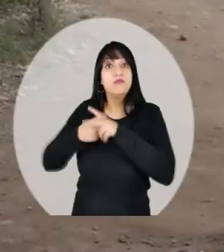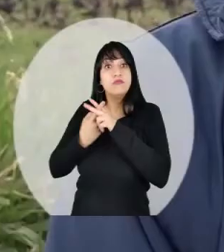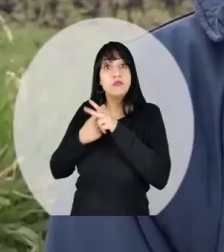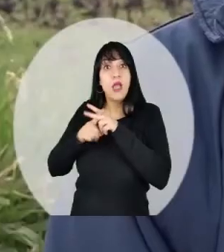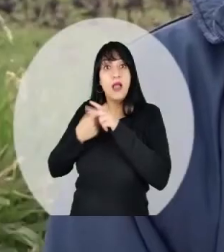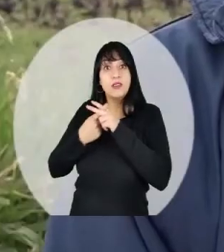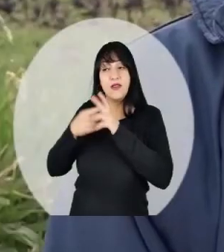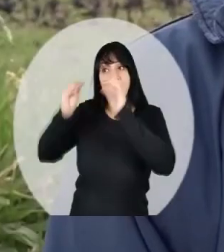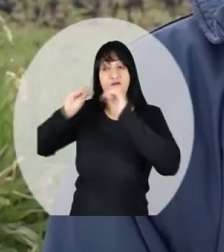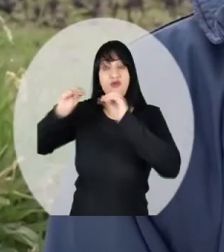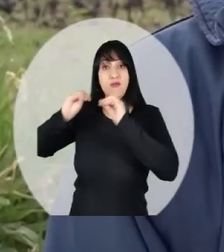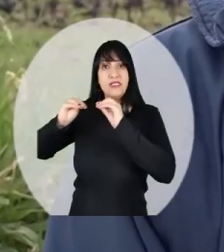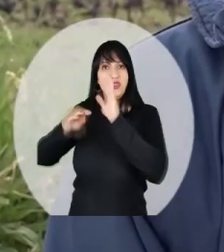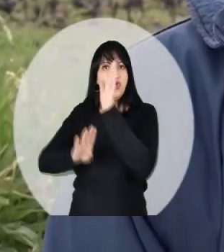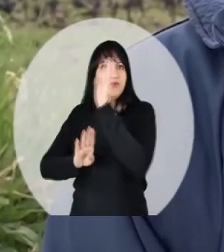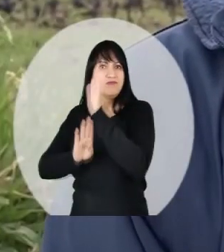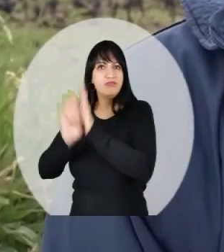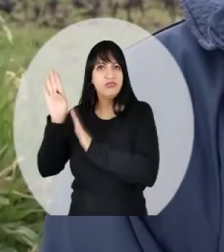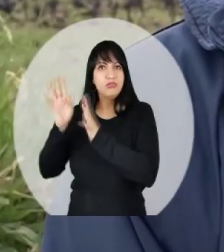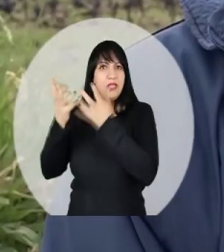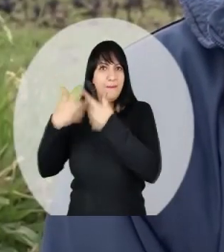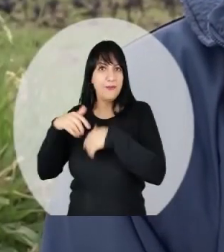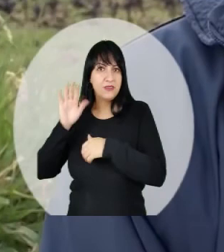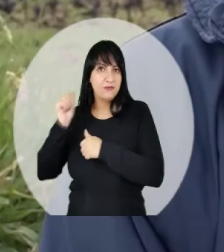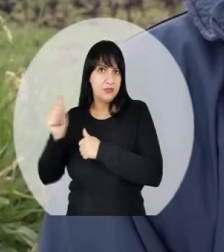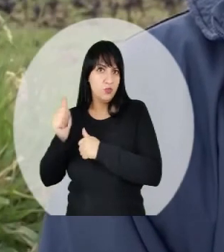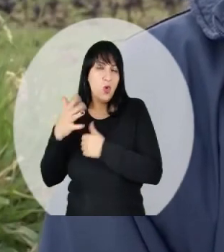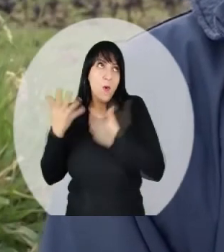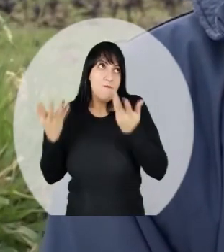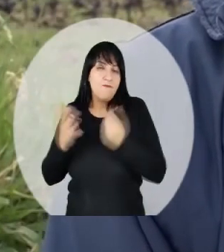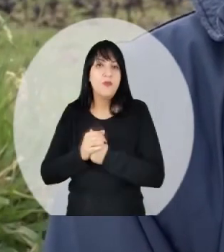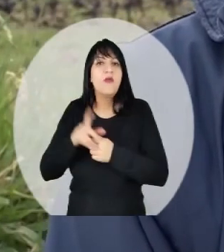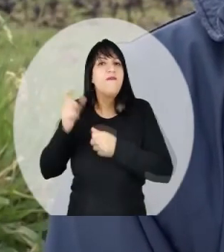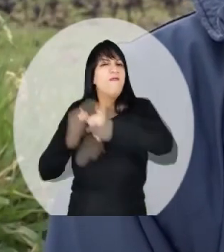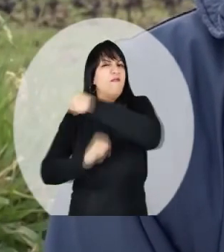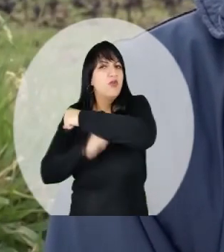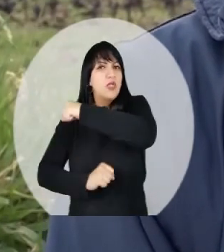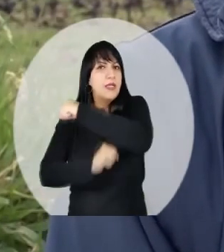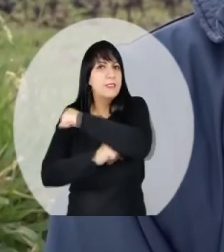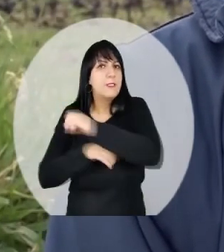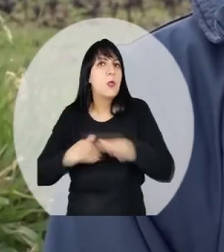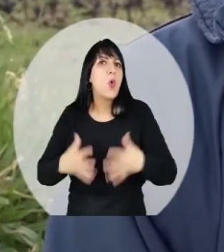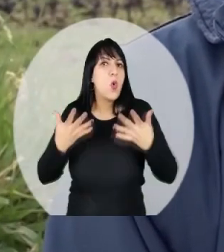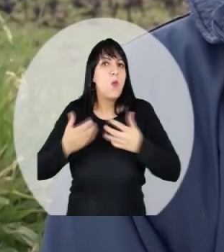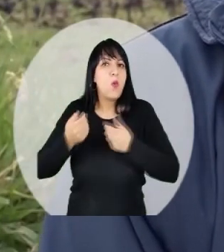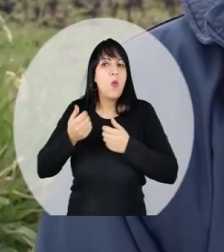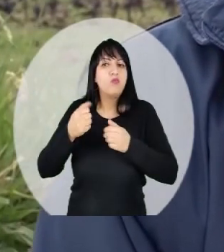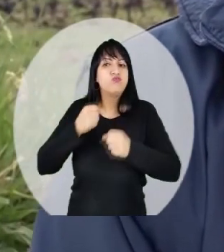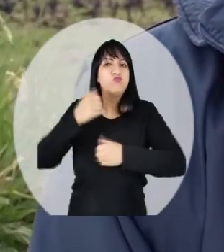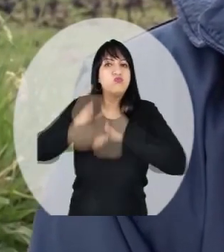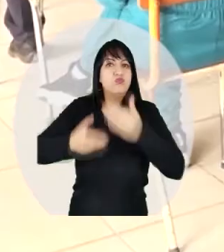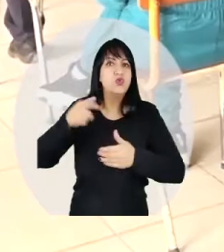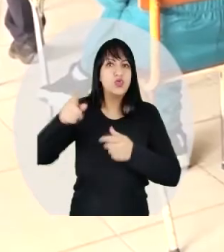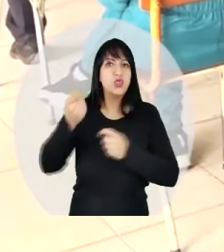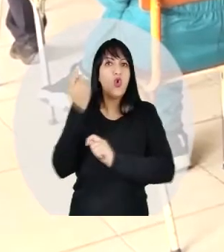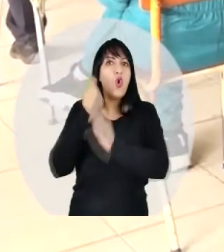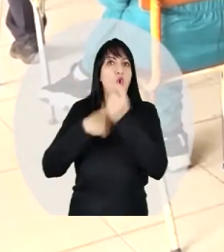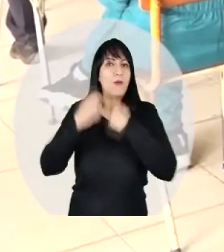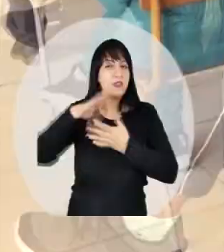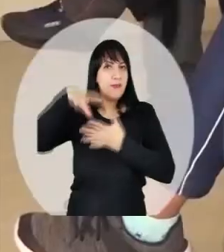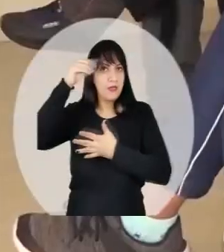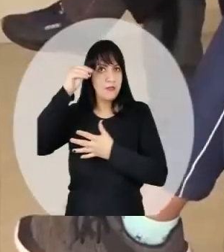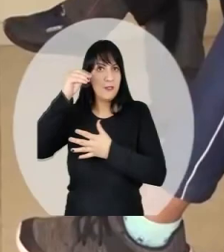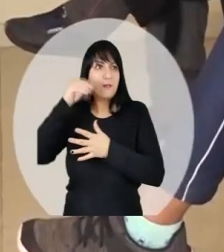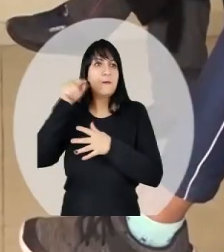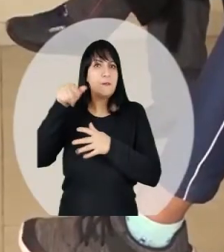Se priorizaron, realizaron unos talleres de emprendimiento en el sector rural con el objetivo muy claro de fortalecer